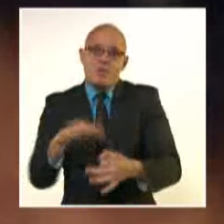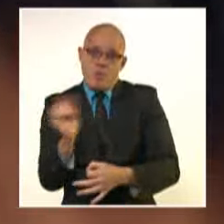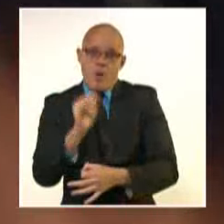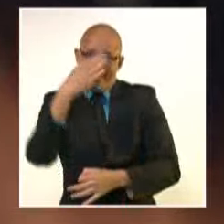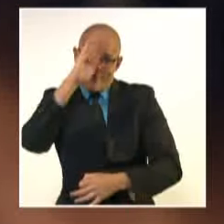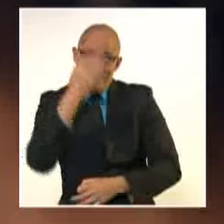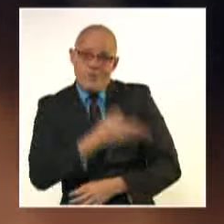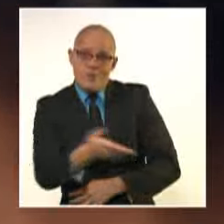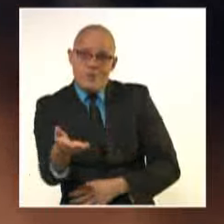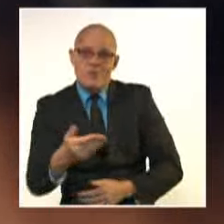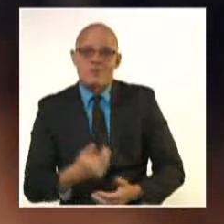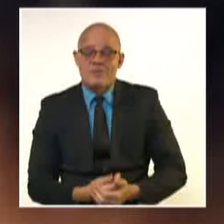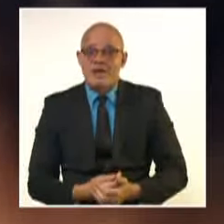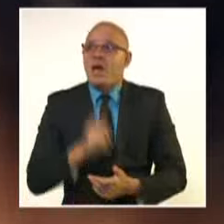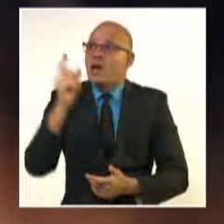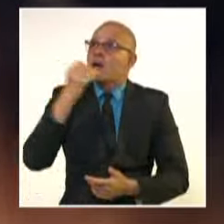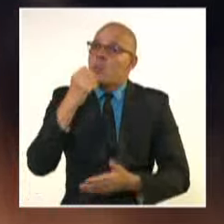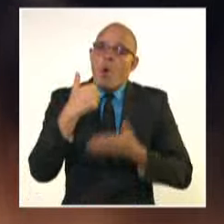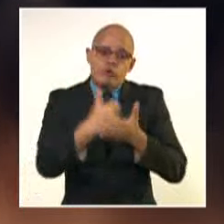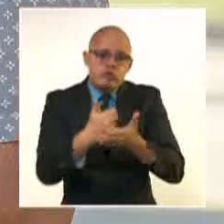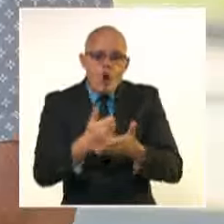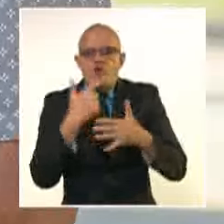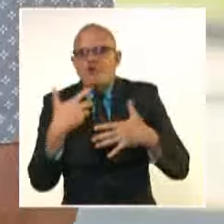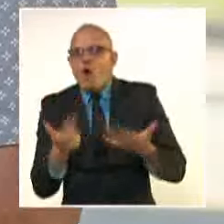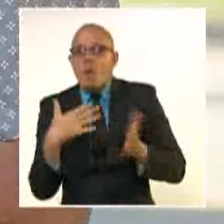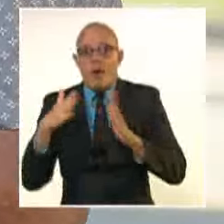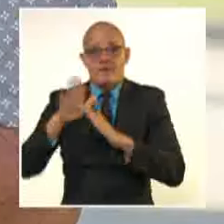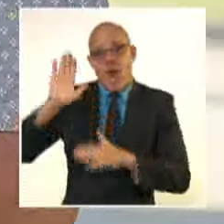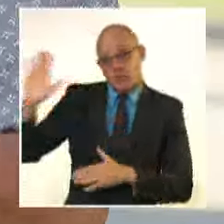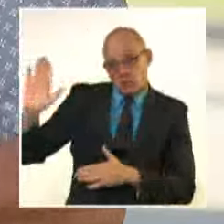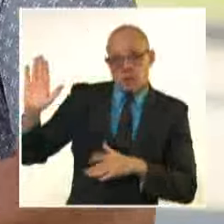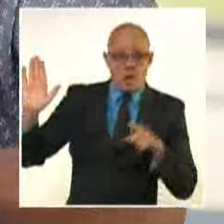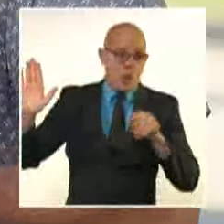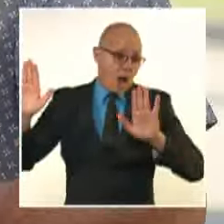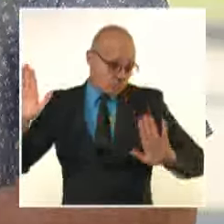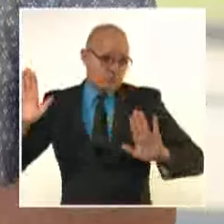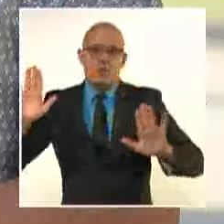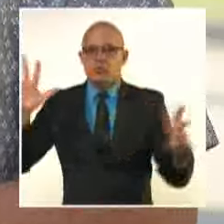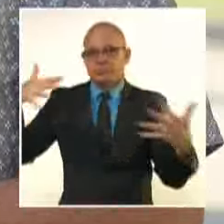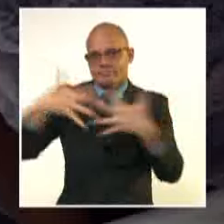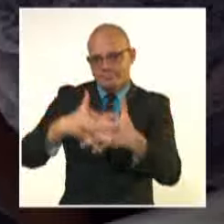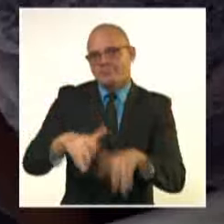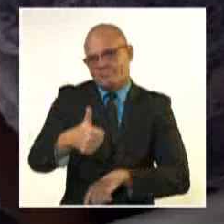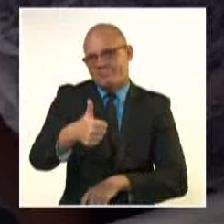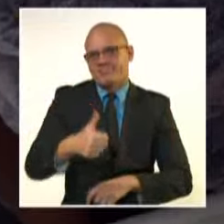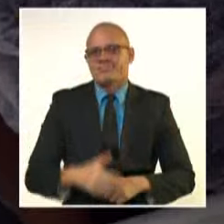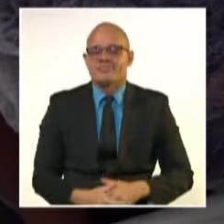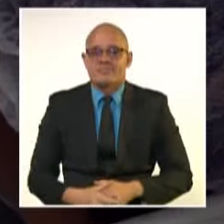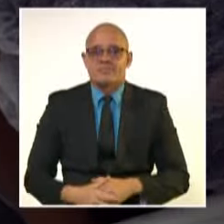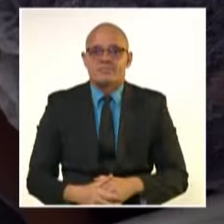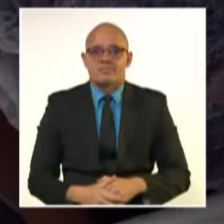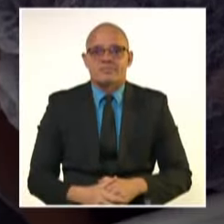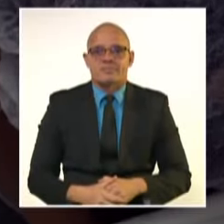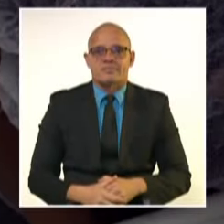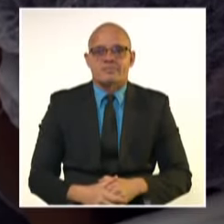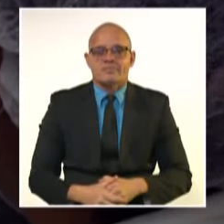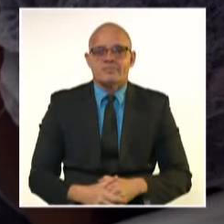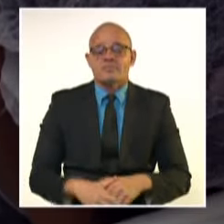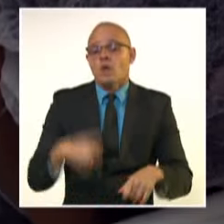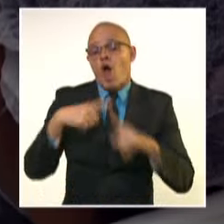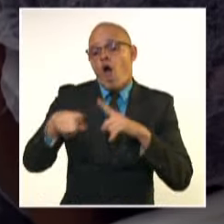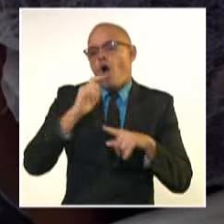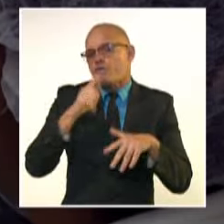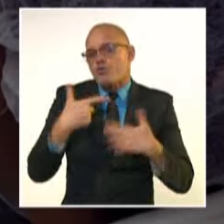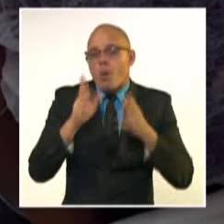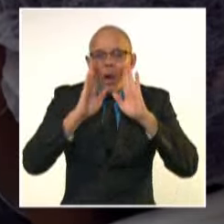e innovación y contribuir desde su lugar de trabajo al desarrollo de la ciencia en Cuba. Otro enfoque esencial coloca en el centro